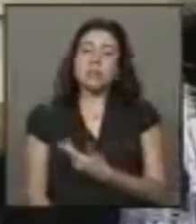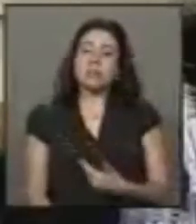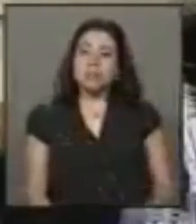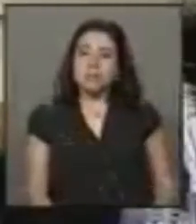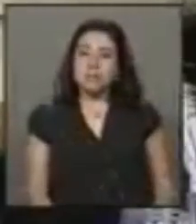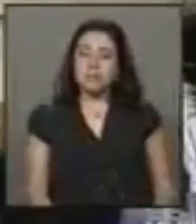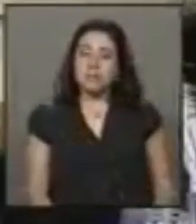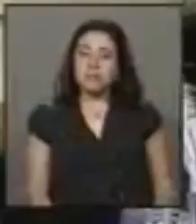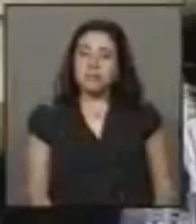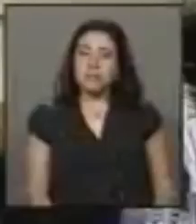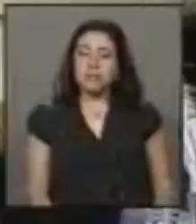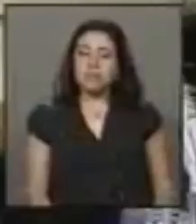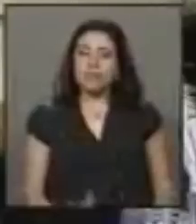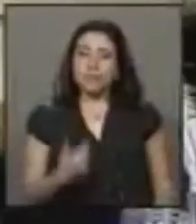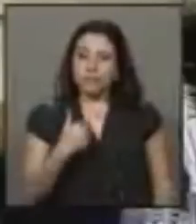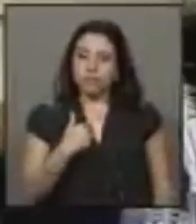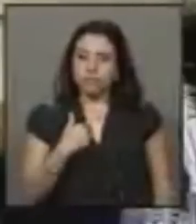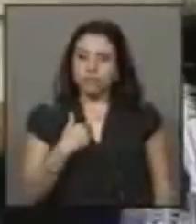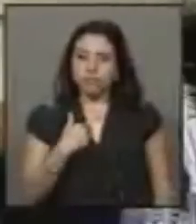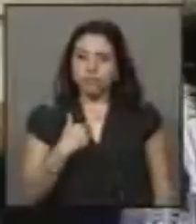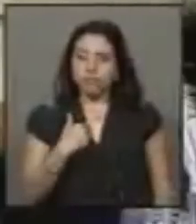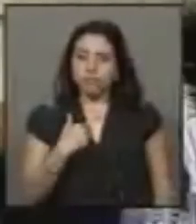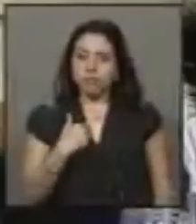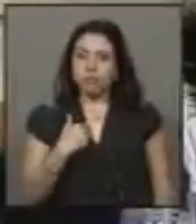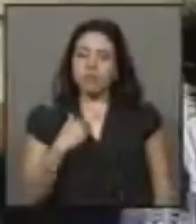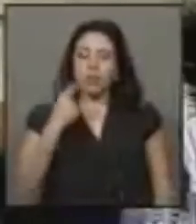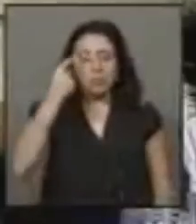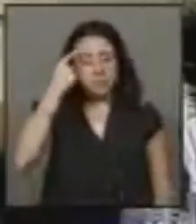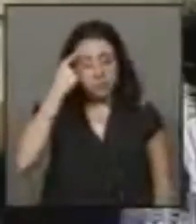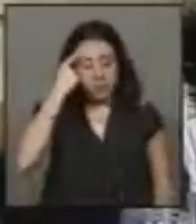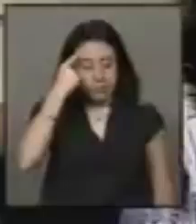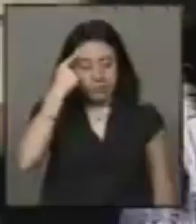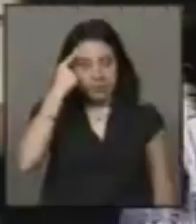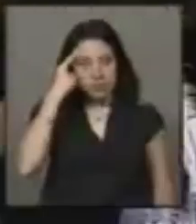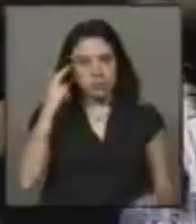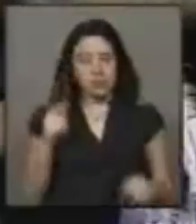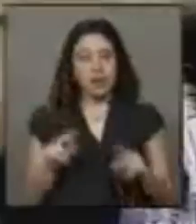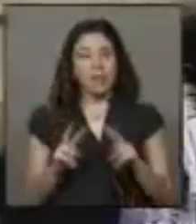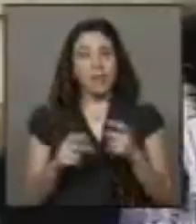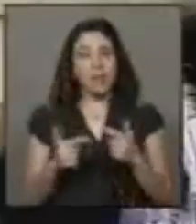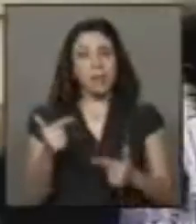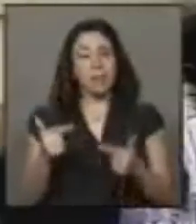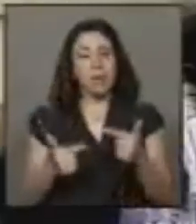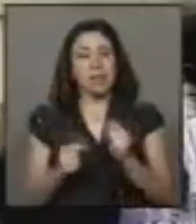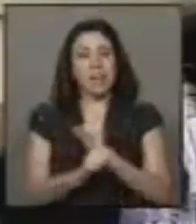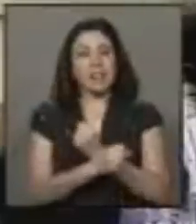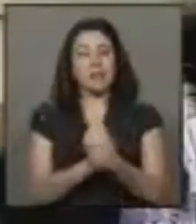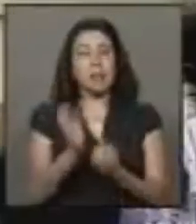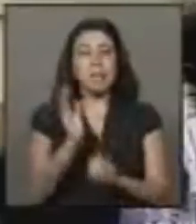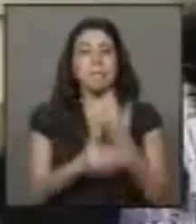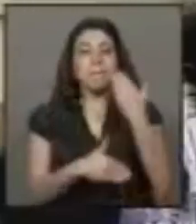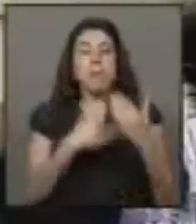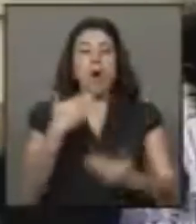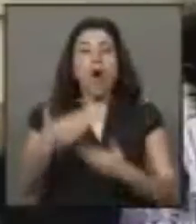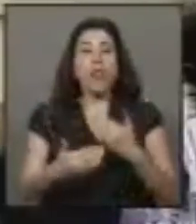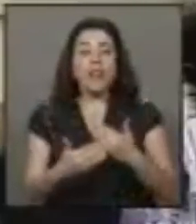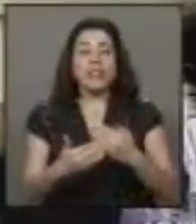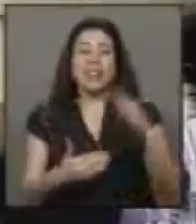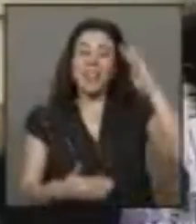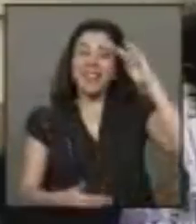presidente, yo la verdad, una de las cosas que hay que pensar a propósito de la política carcelaria es la modernización de